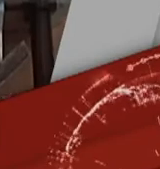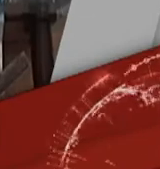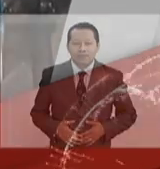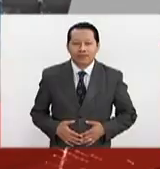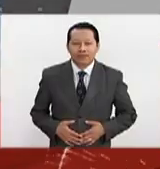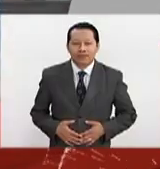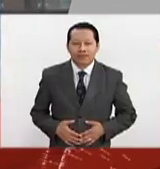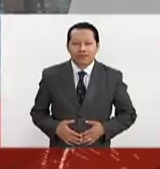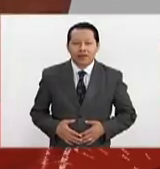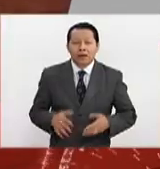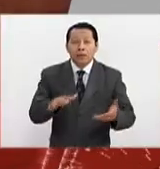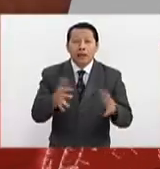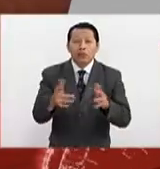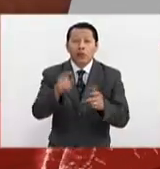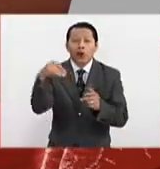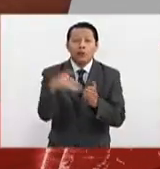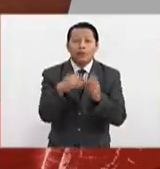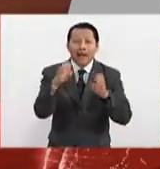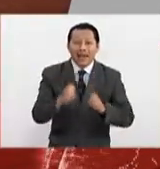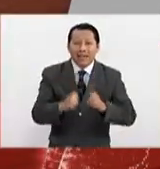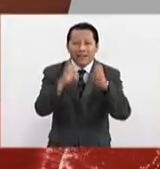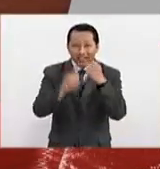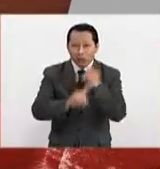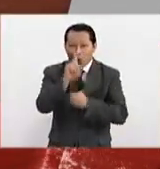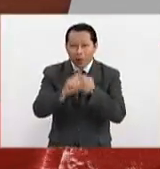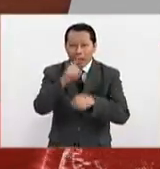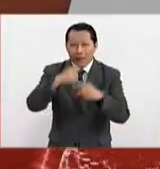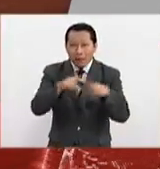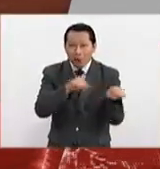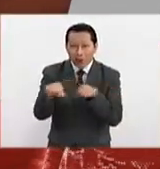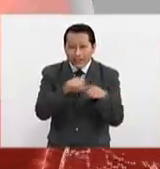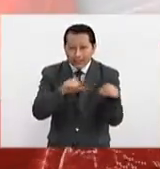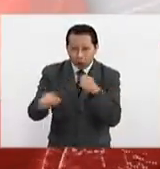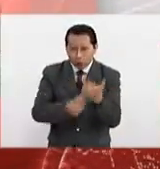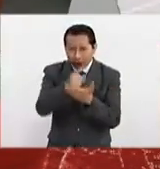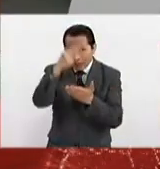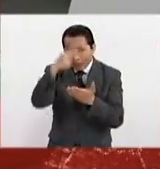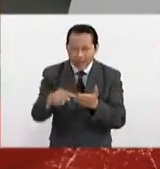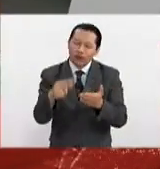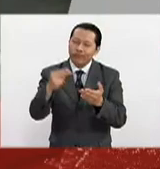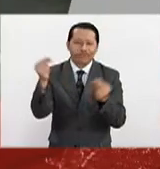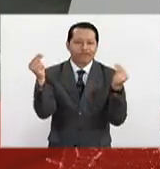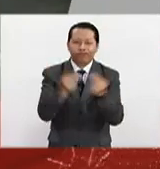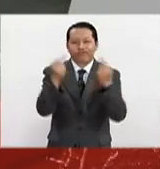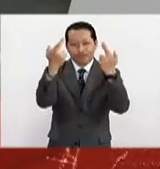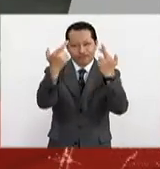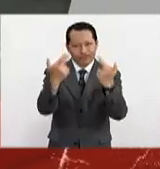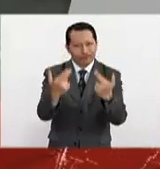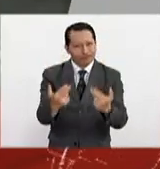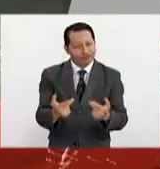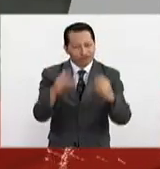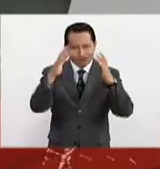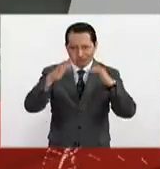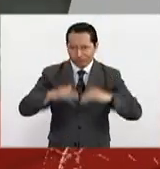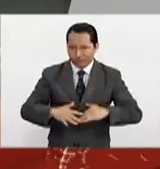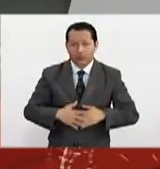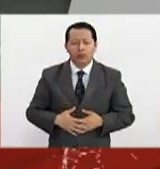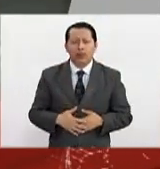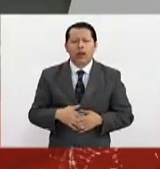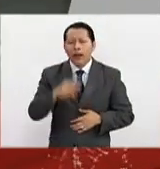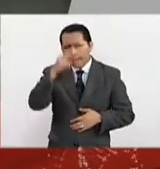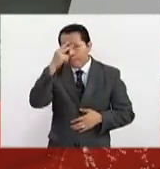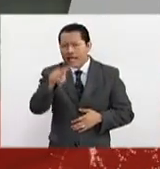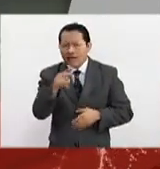Serán demolidos casi 1000 edificios afectados por el sismo en la Ciudad de México. México está de pie. Yo estoy seguro que podemos